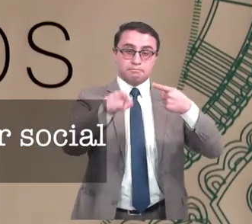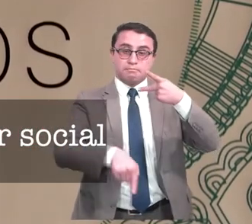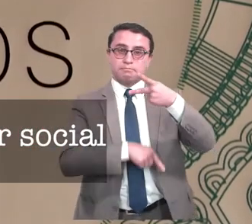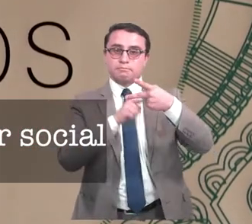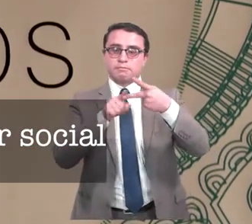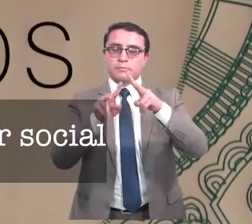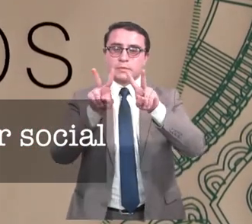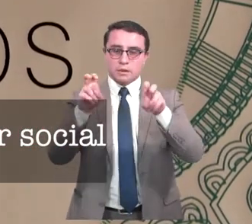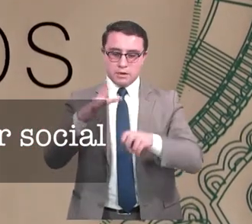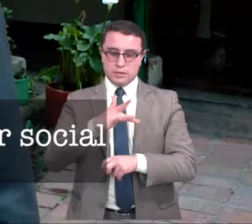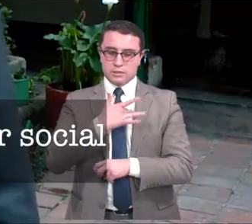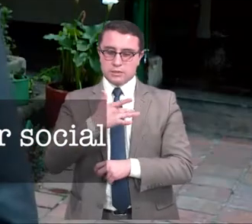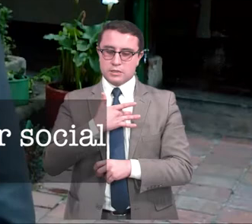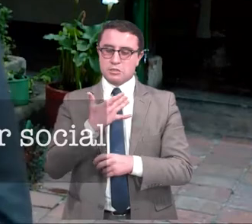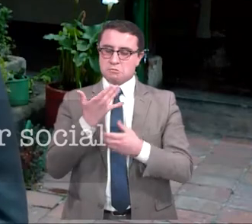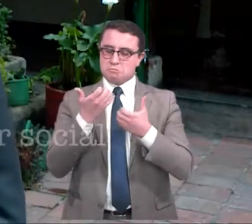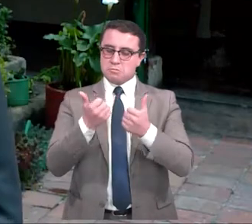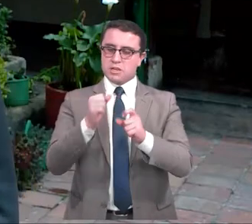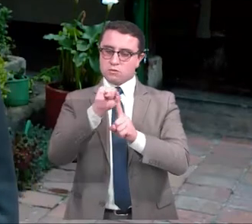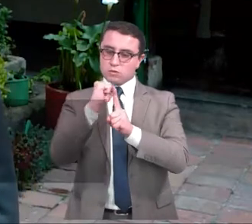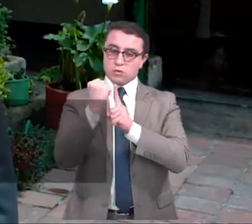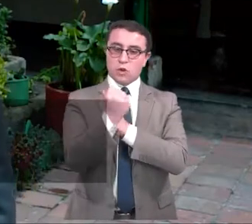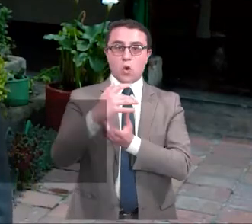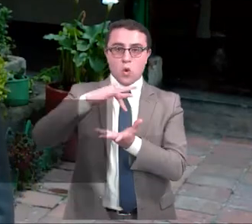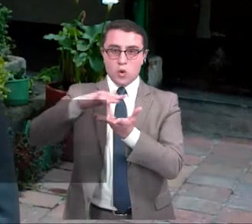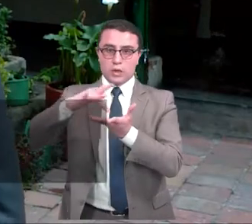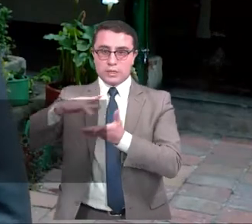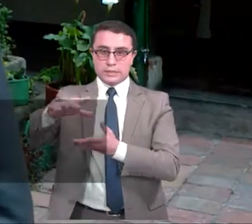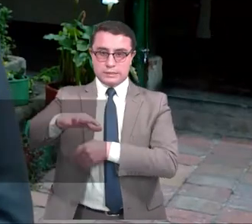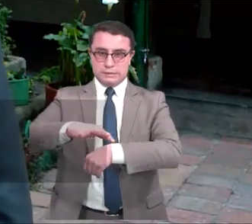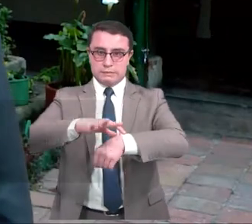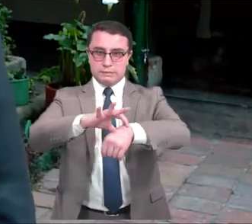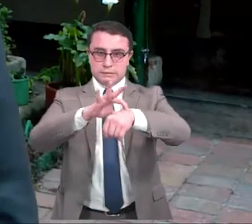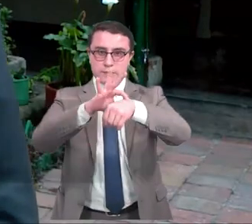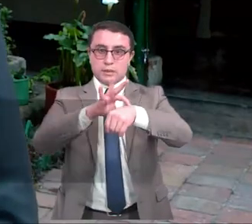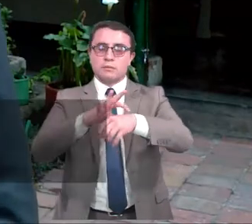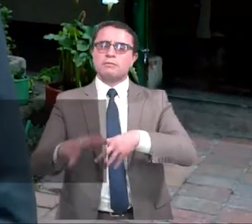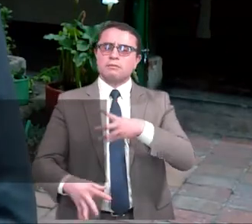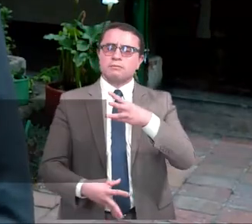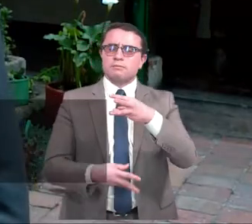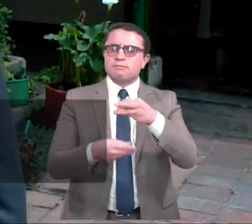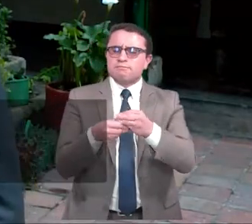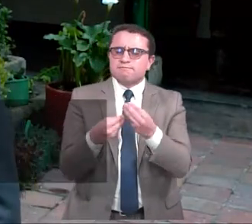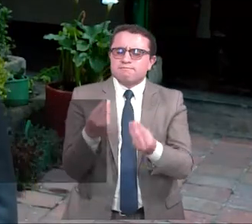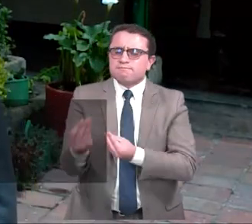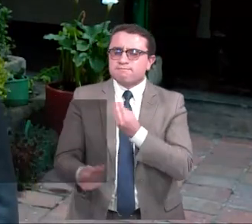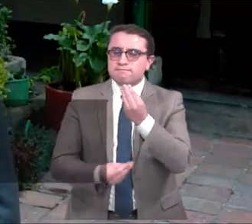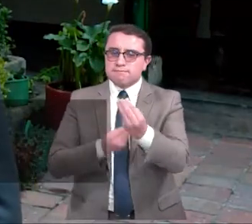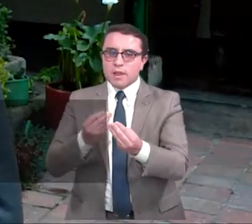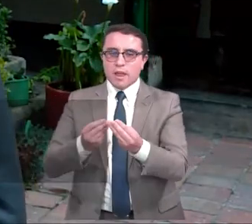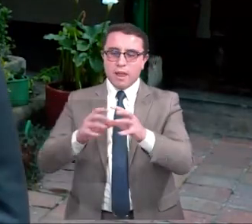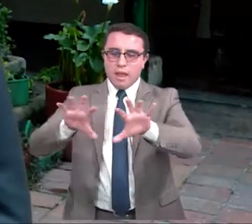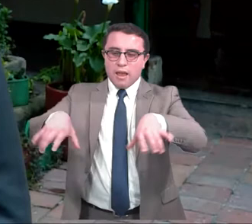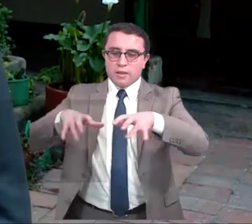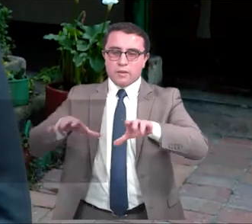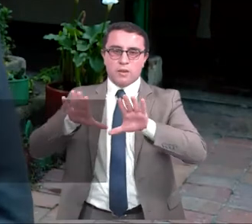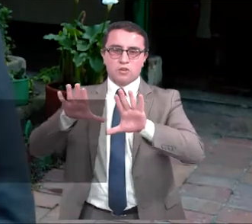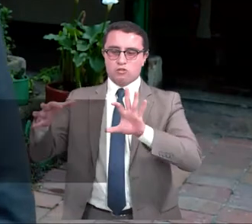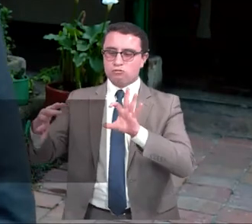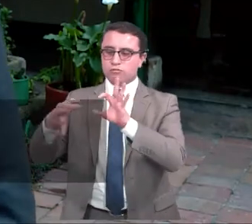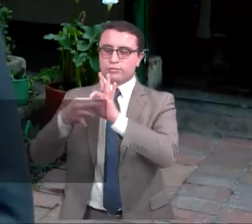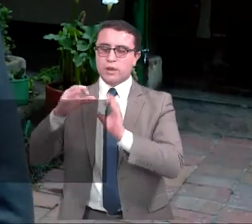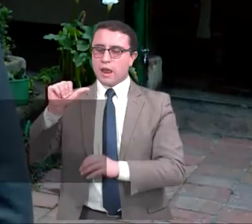de bienestar social y urgencias médicas, y es el área donde buscamos, a través de actividades con